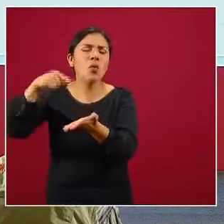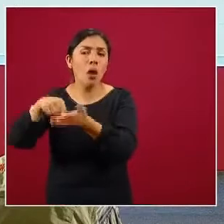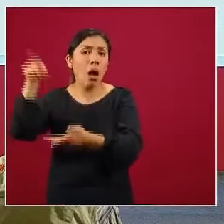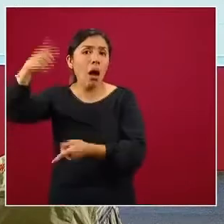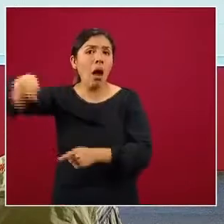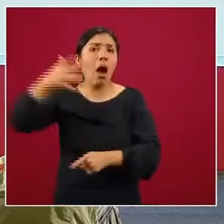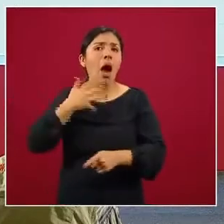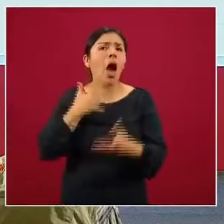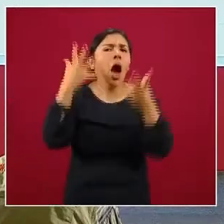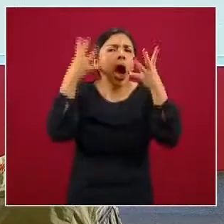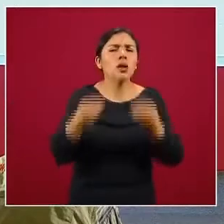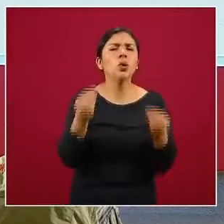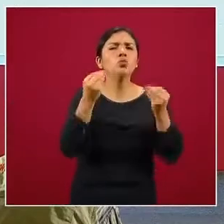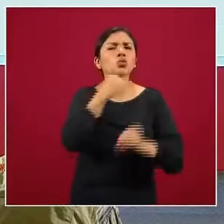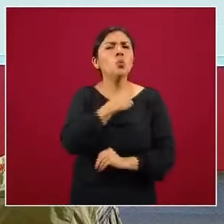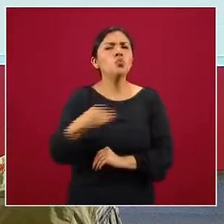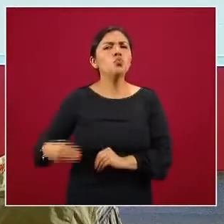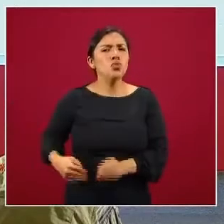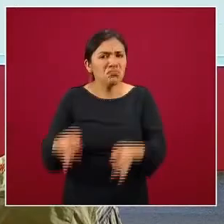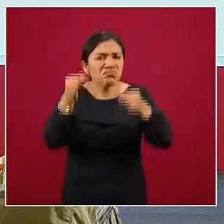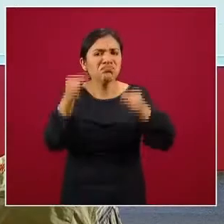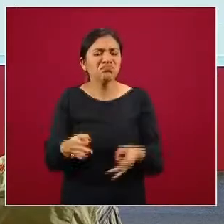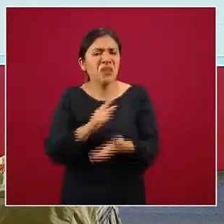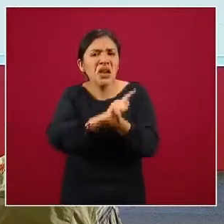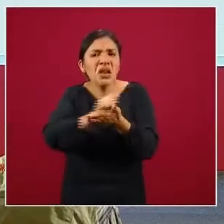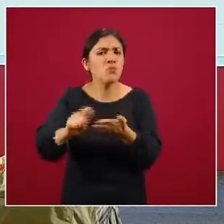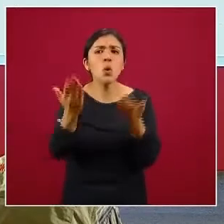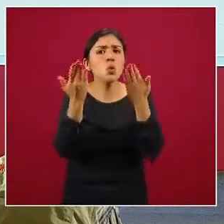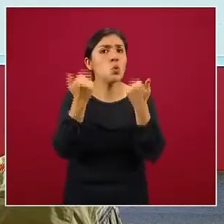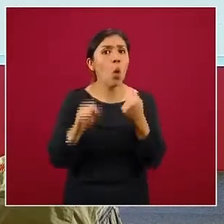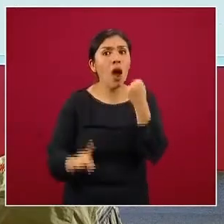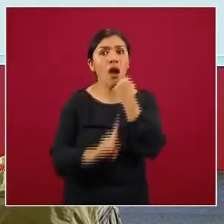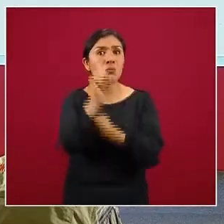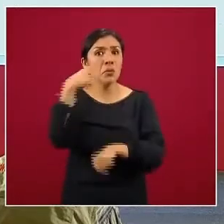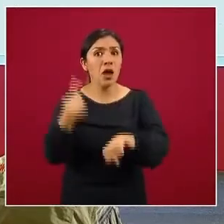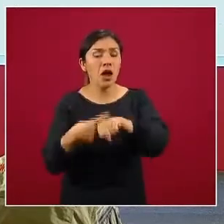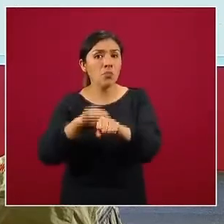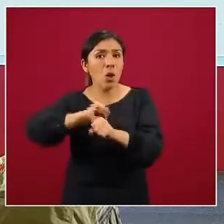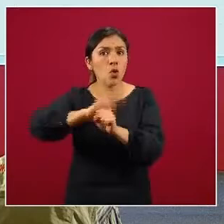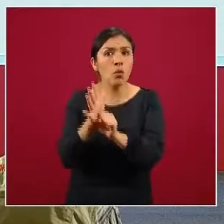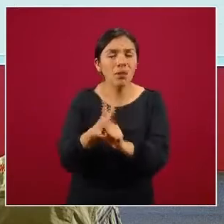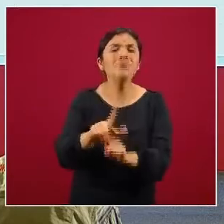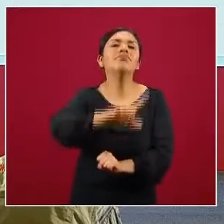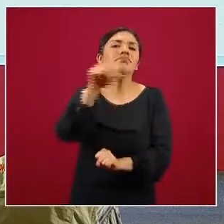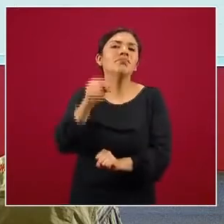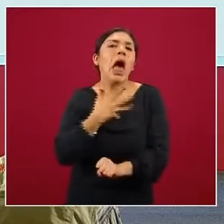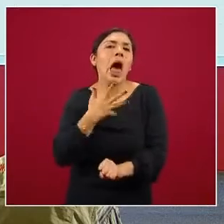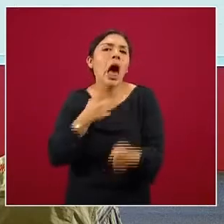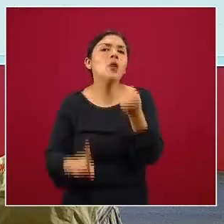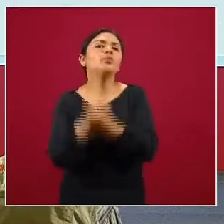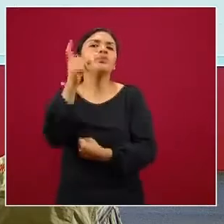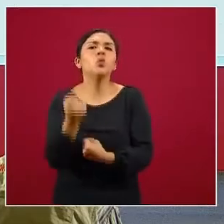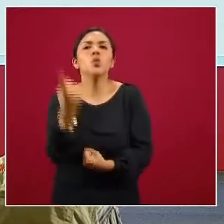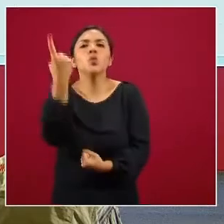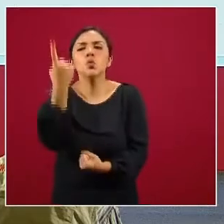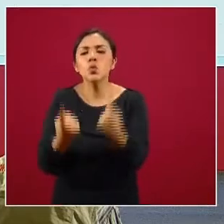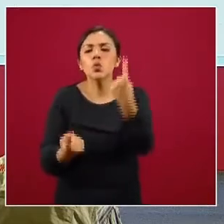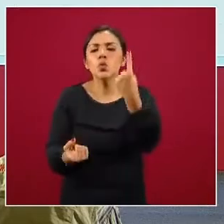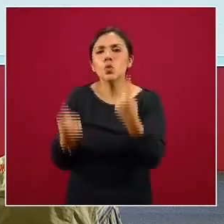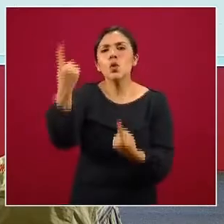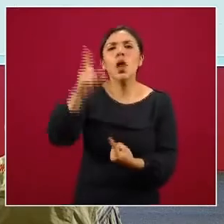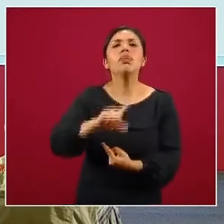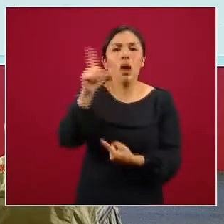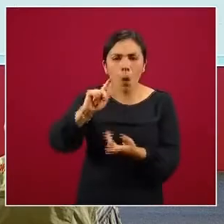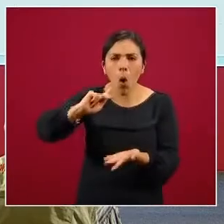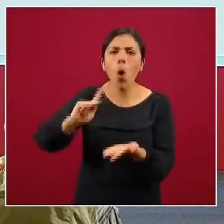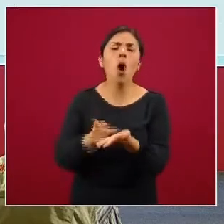teníamos una gran cantidad de municipios originalmente sin casos, que después tuvieron casos y después regresaron a no